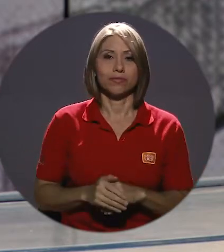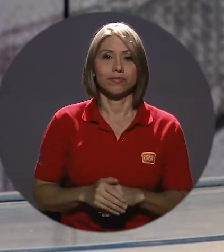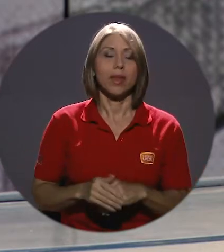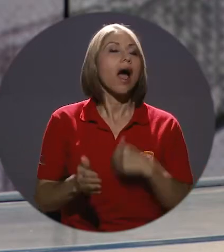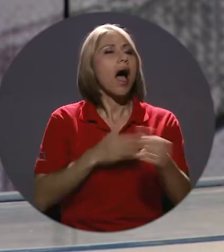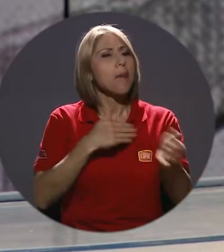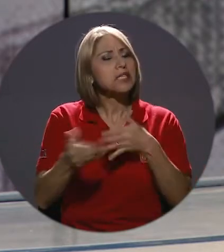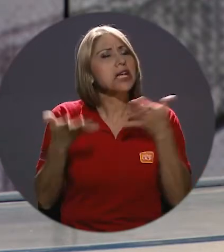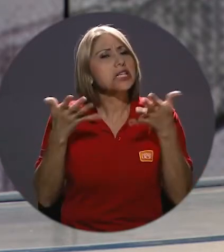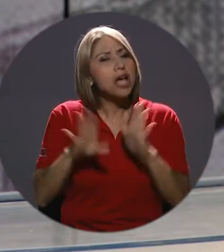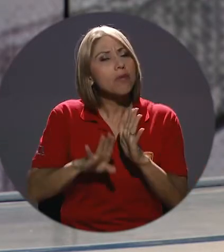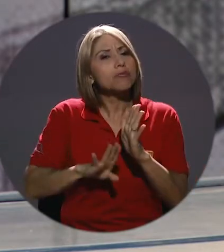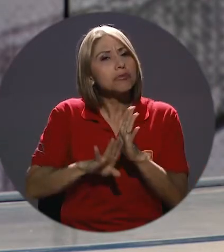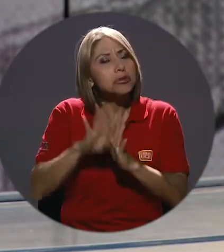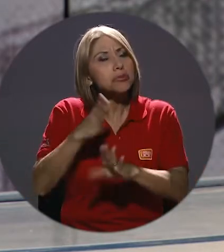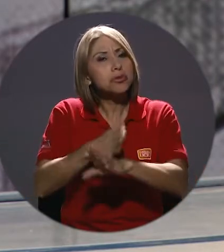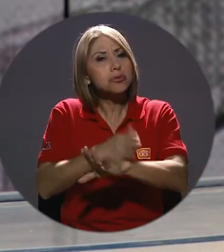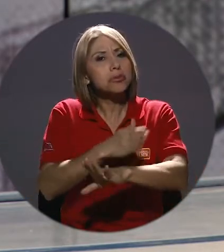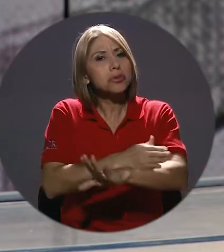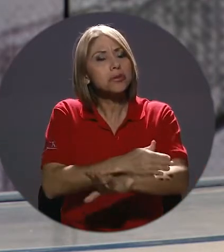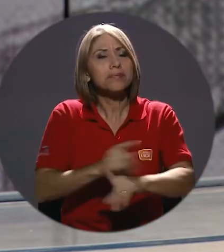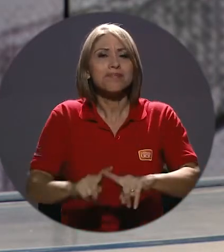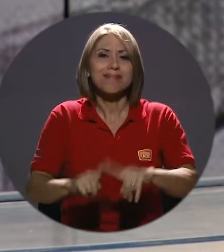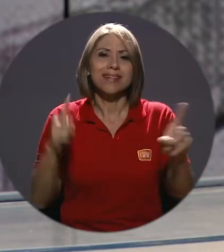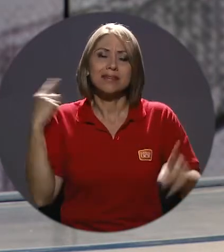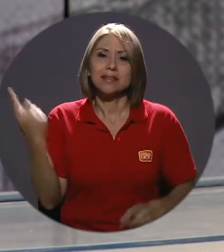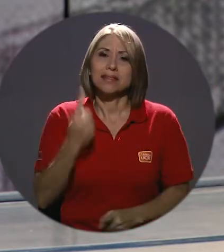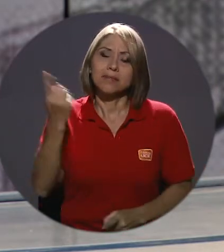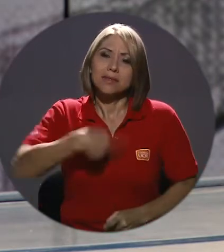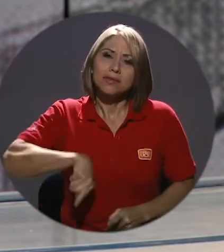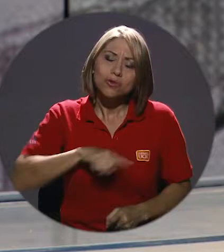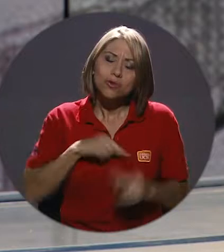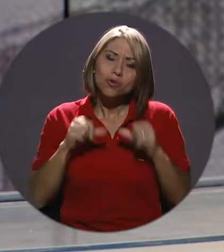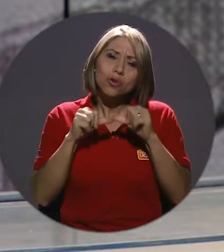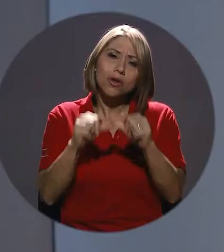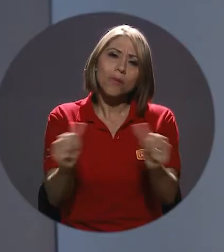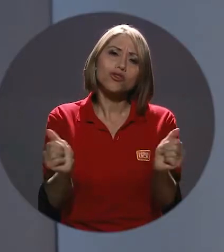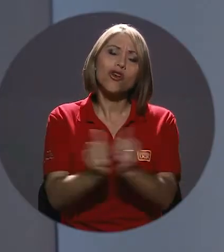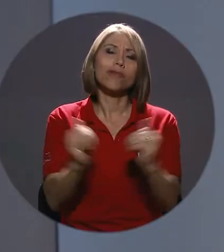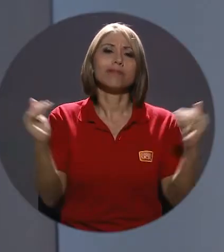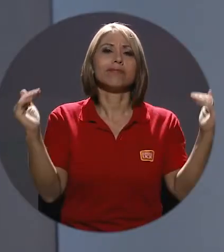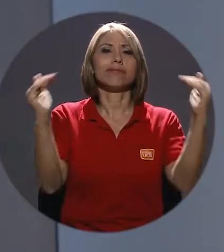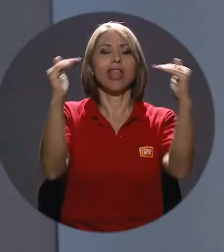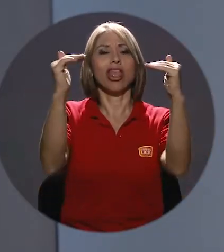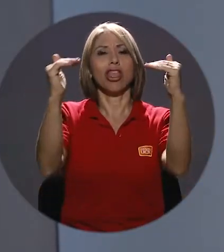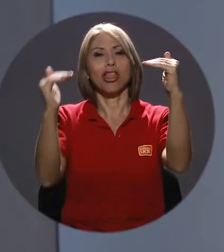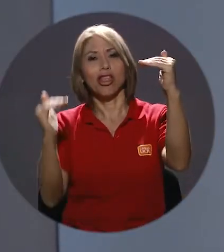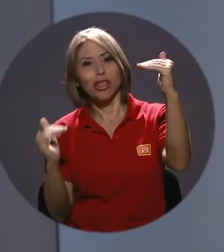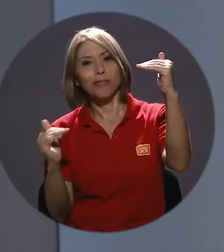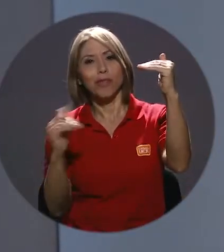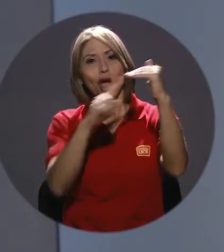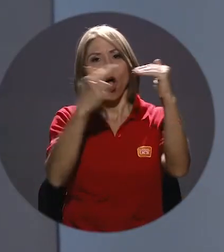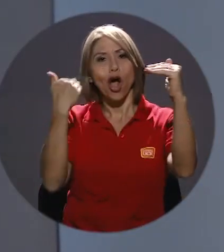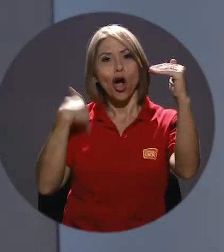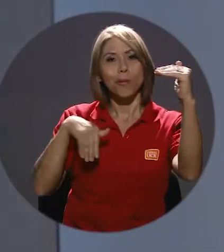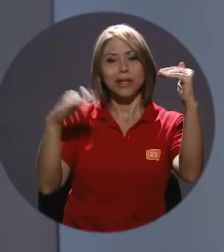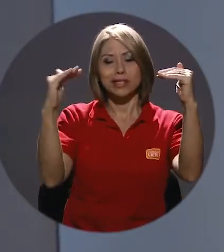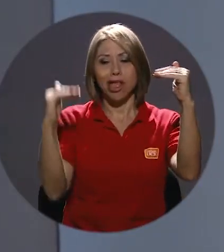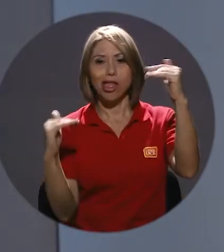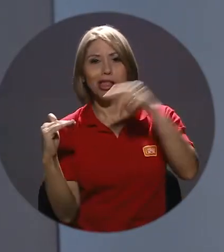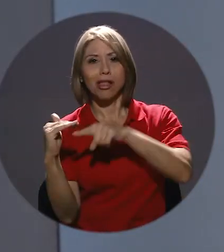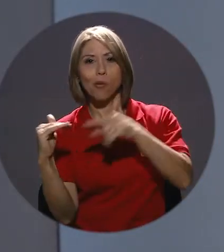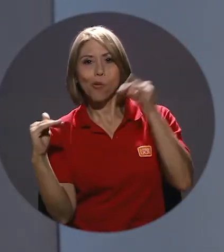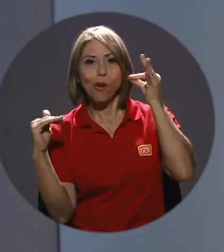en realidad a pesar de que se ha avanzado un poco, siempre seguimos con las mismas brechas a nivel entre hombres y